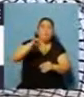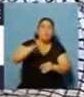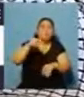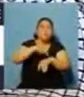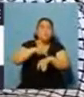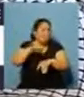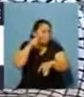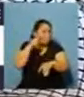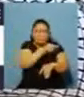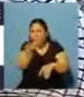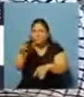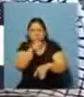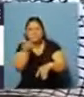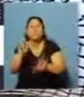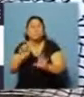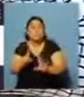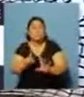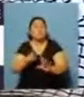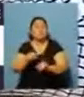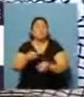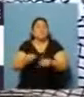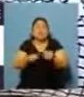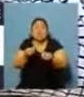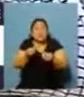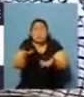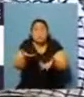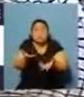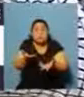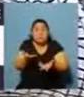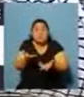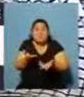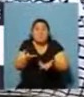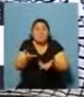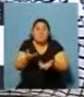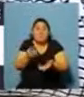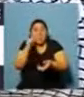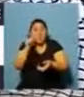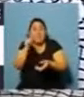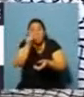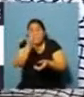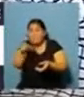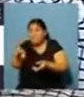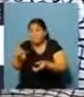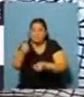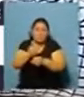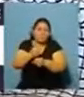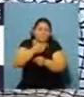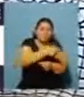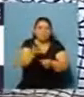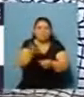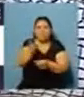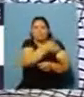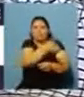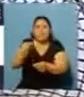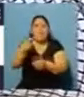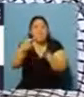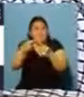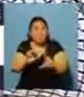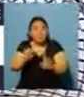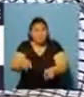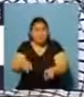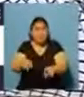Entonces, el que haya muchos focos implica que debemos distraer los efectivos que están trabajando en los incendios grandes, que